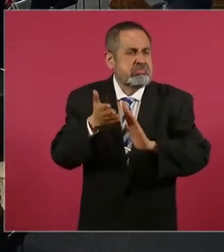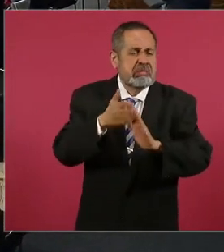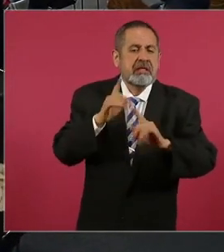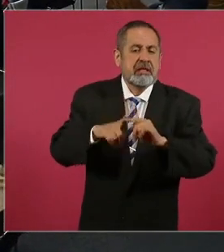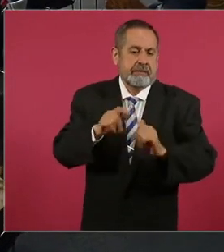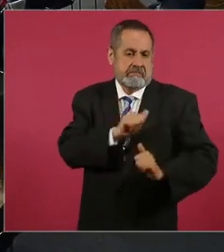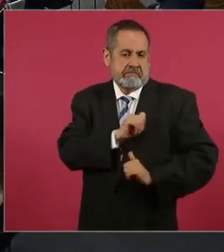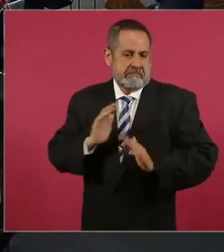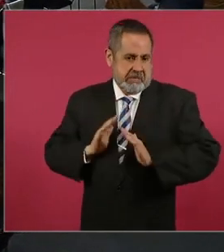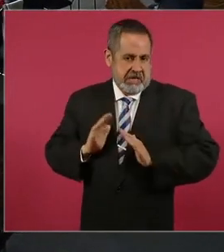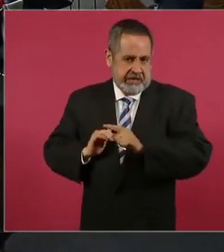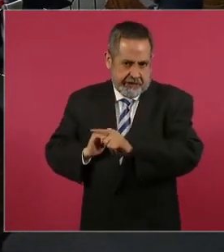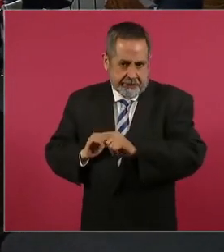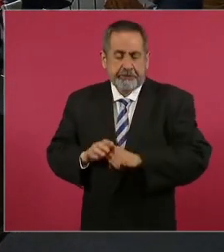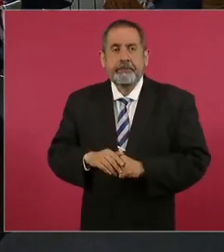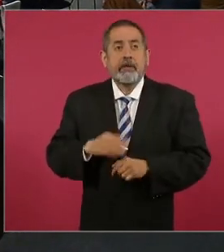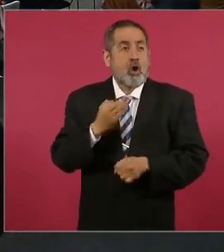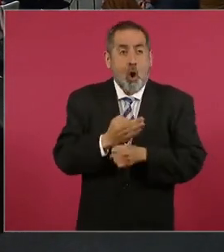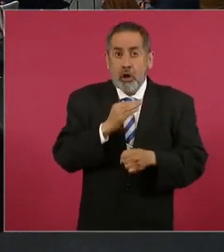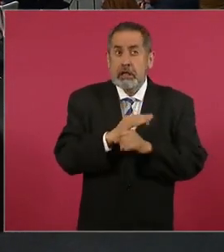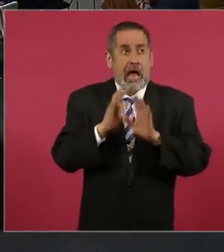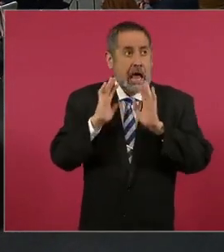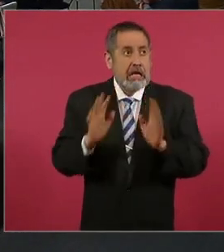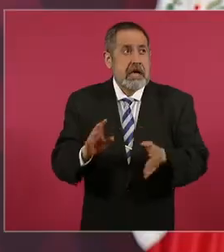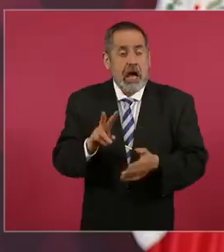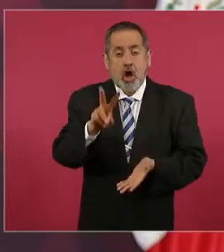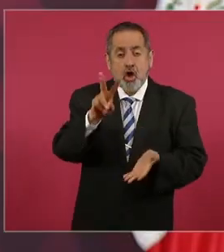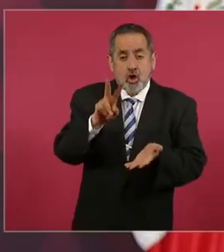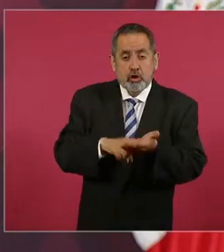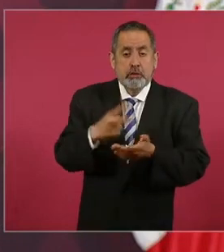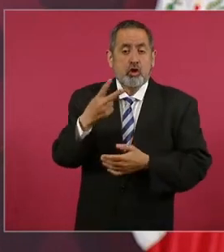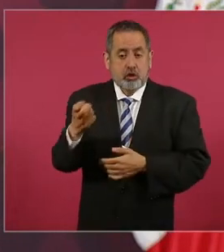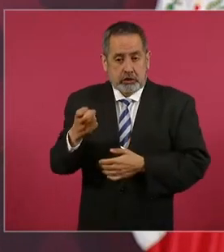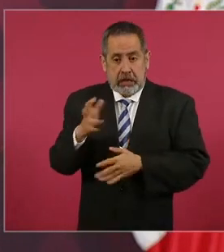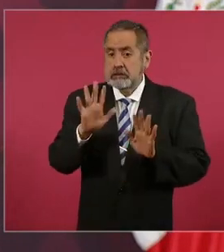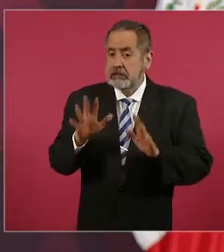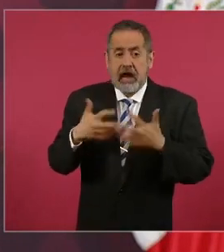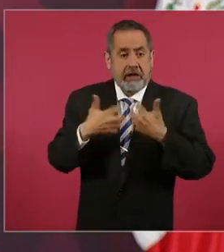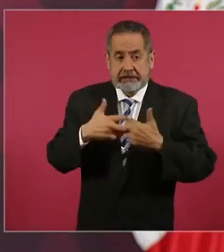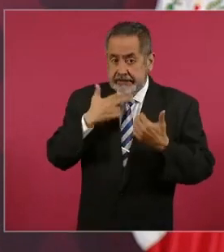deben de estar operando como 2,200 operando,